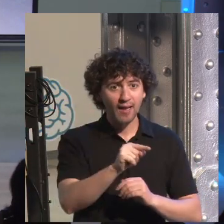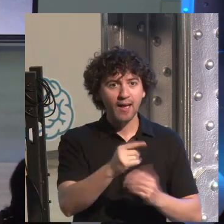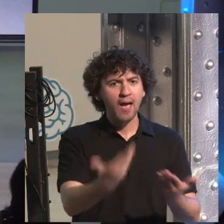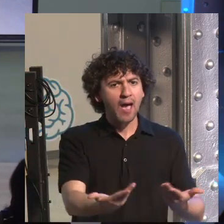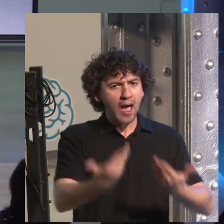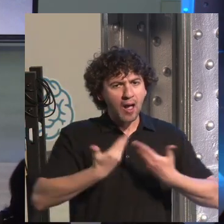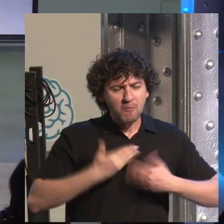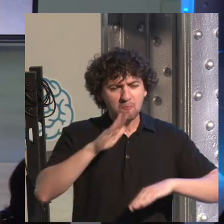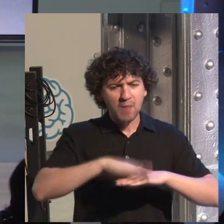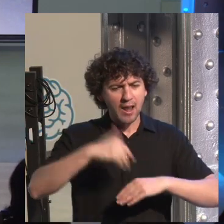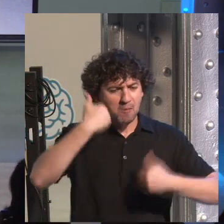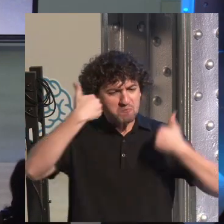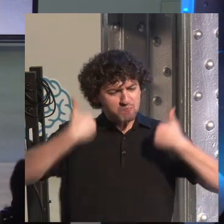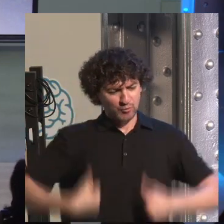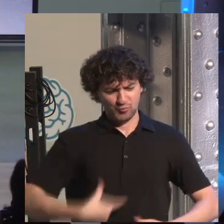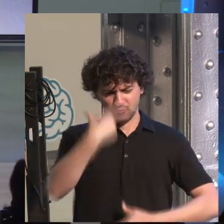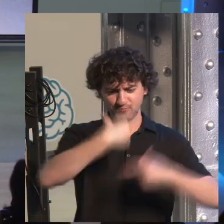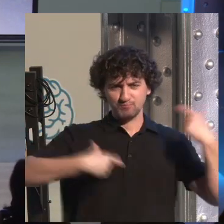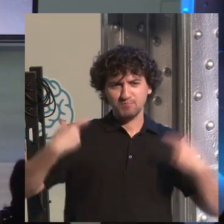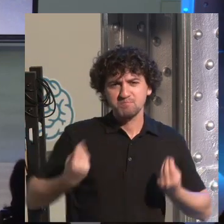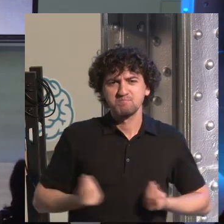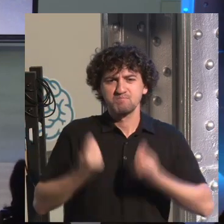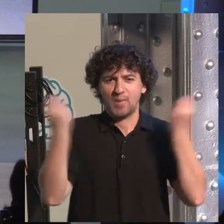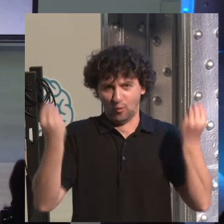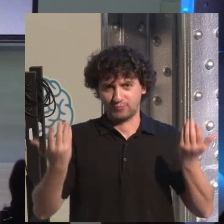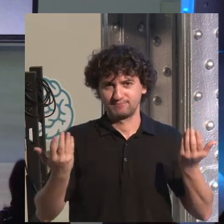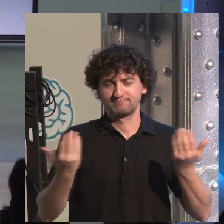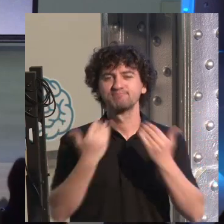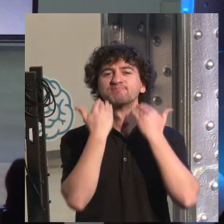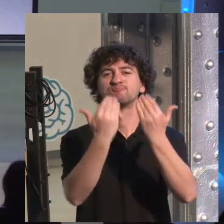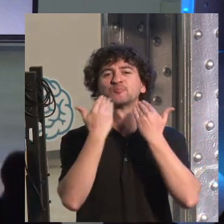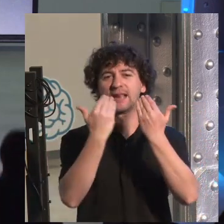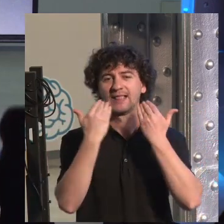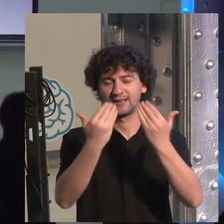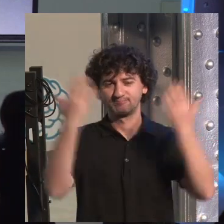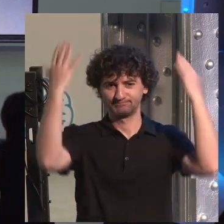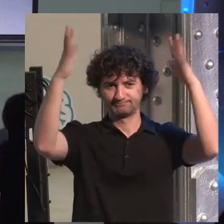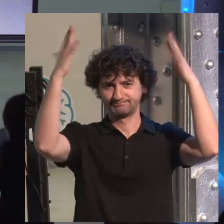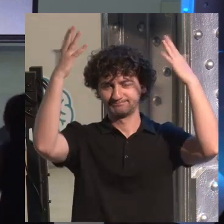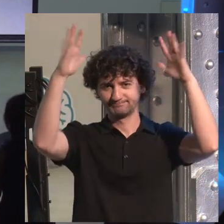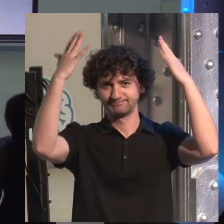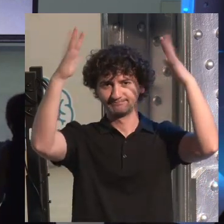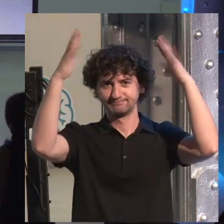nos humanice aún más, ¿no? Y nos enriquezca como especie. Gracias.